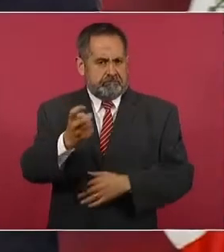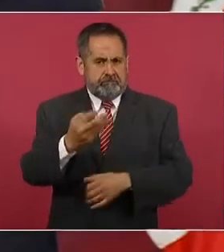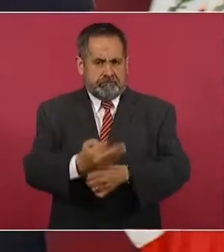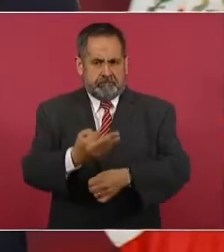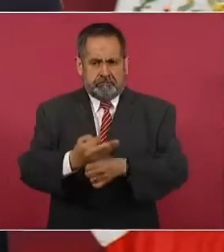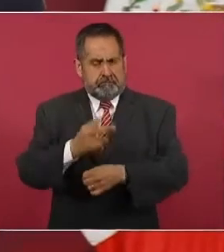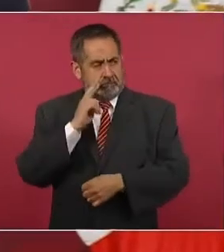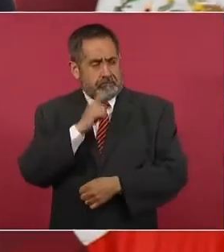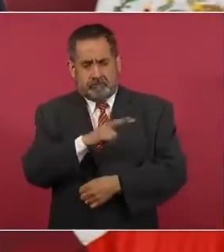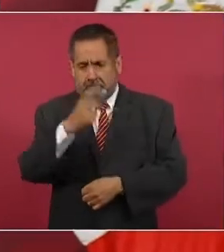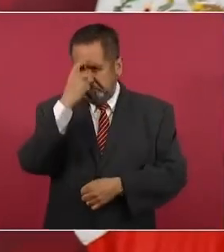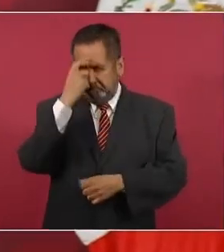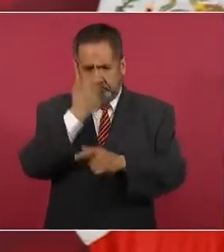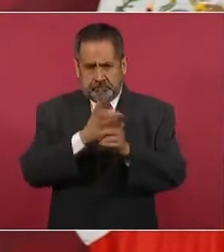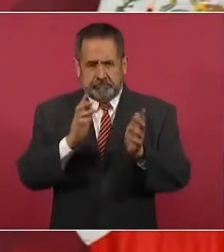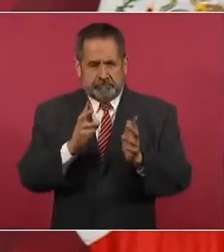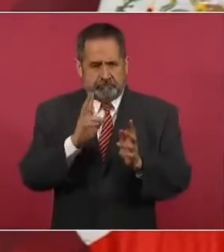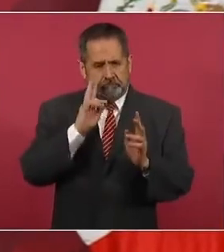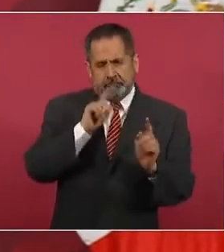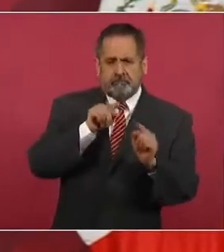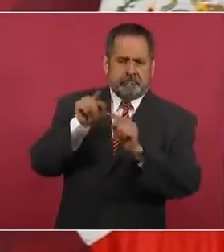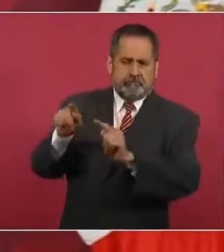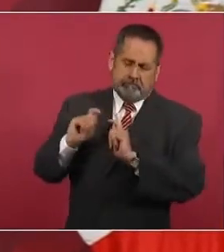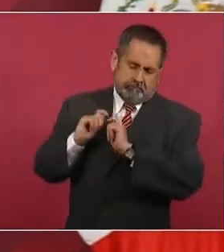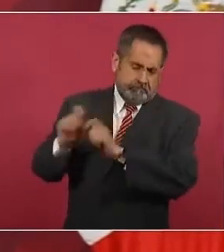a que el Poder Judicial